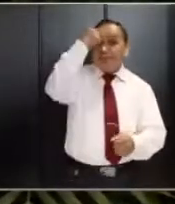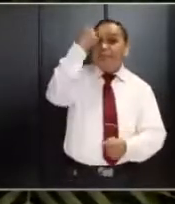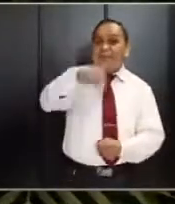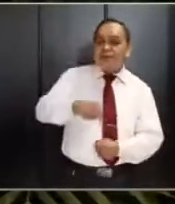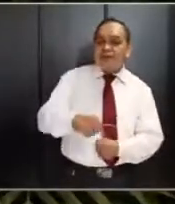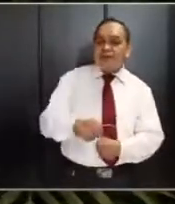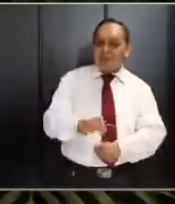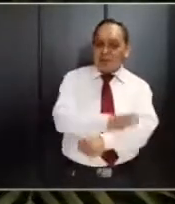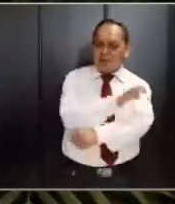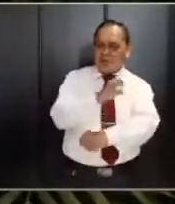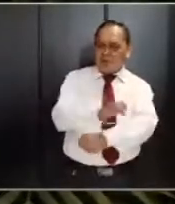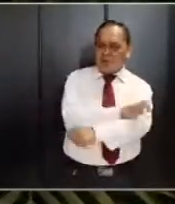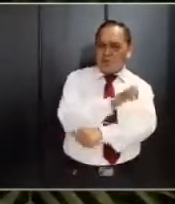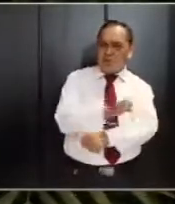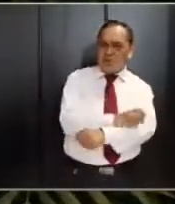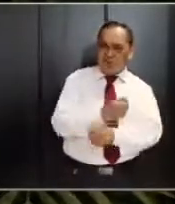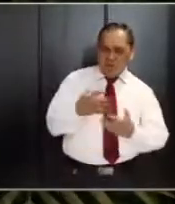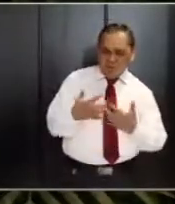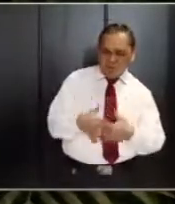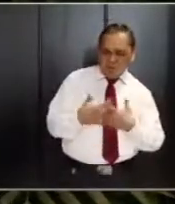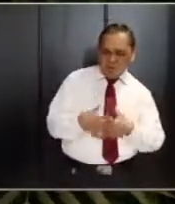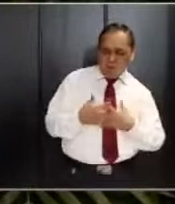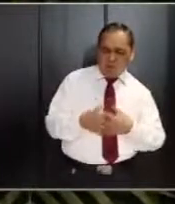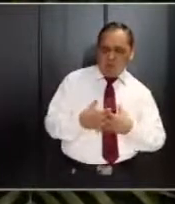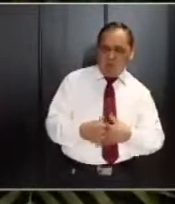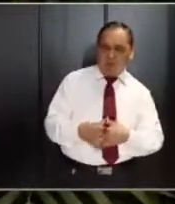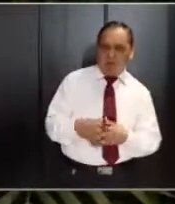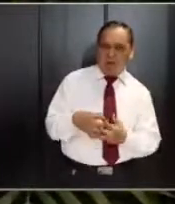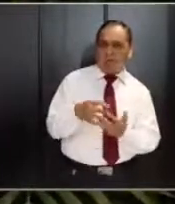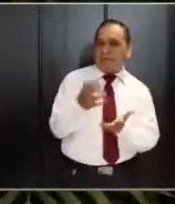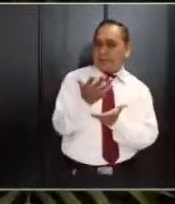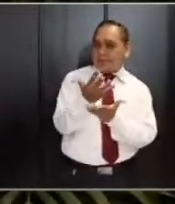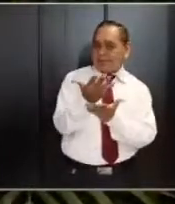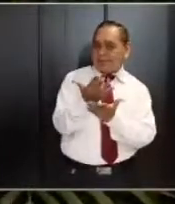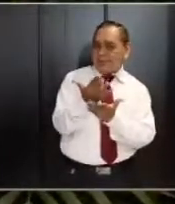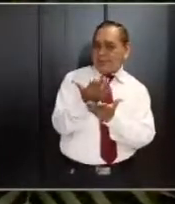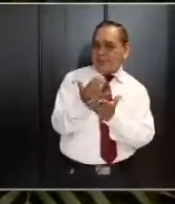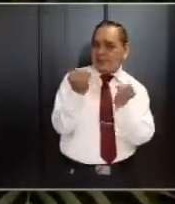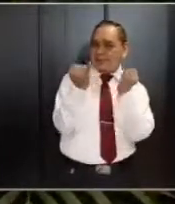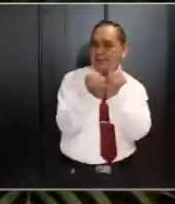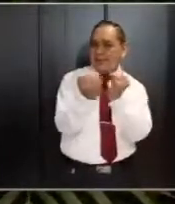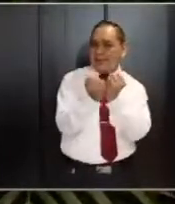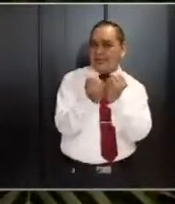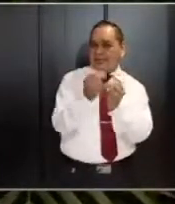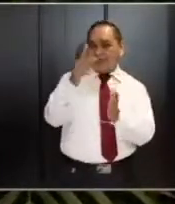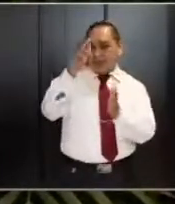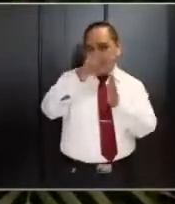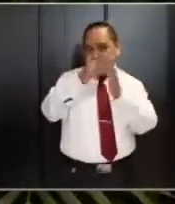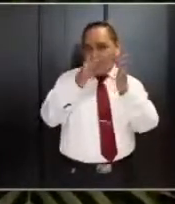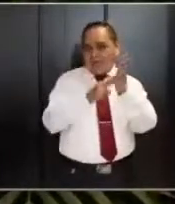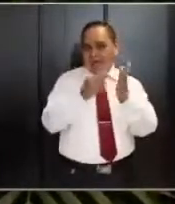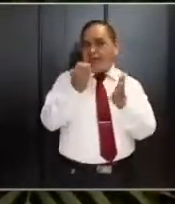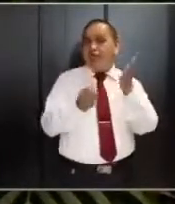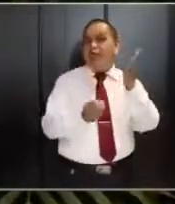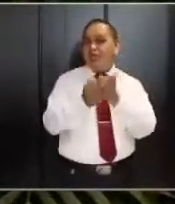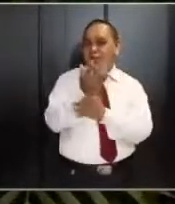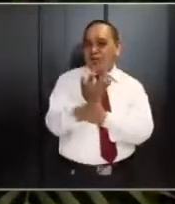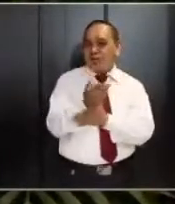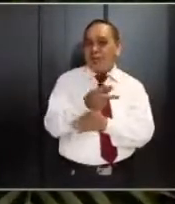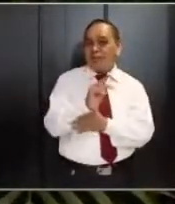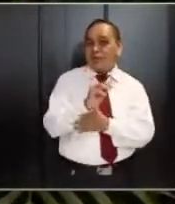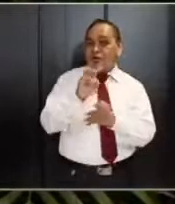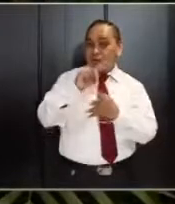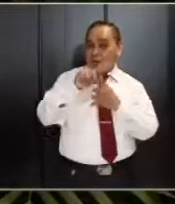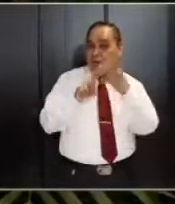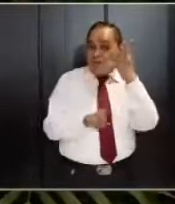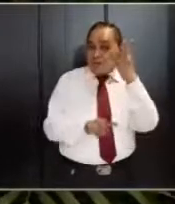potencia adecuada, lo cual van a generar. También estamos esperando los nuevos mecanismos, cómo claro. van a dictar las nuevas reglas, pero sí hay 4